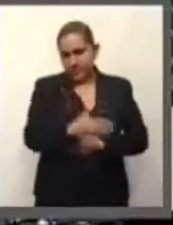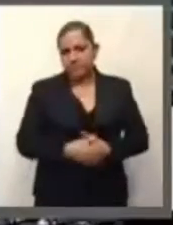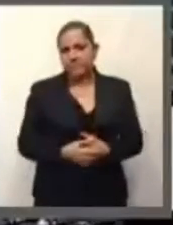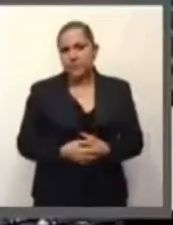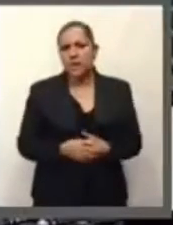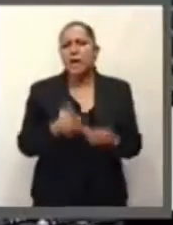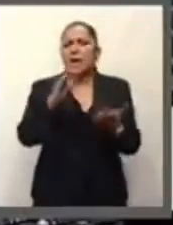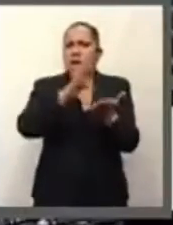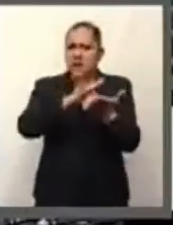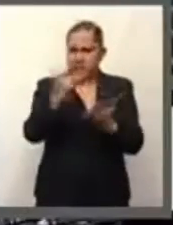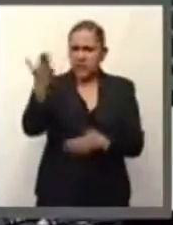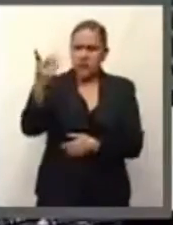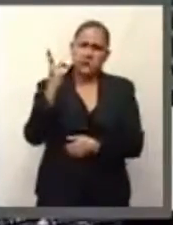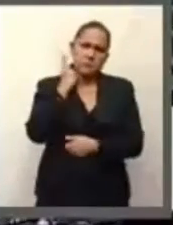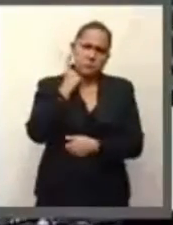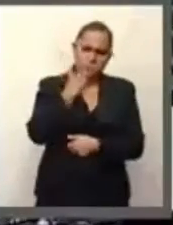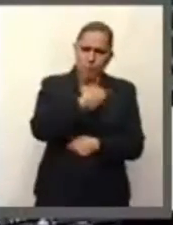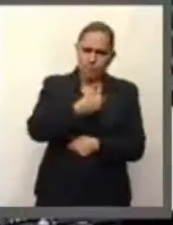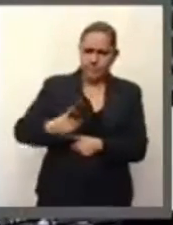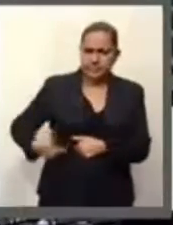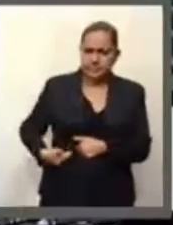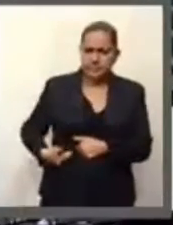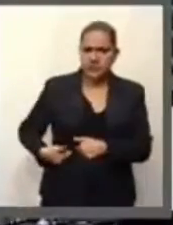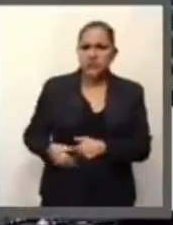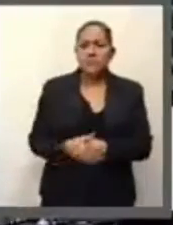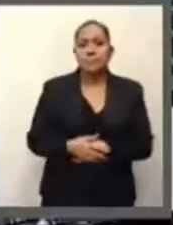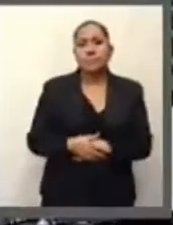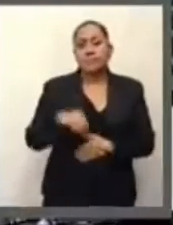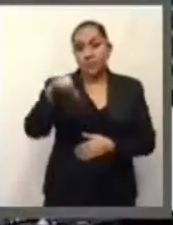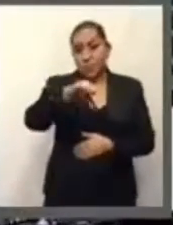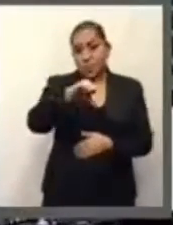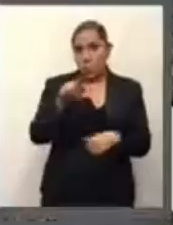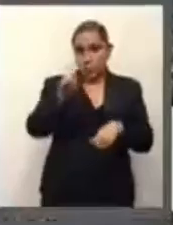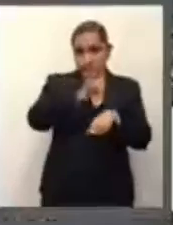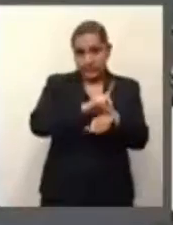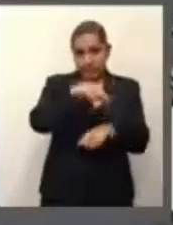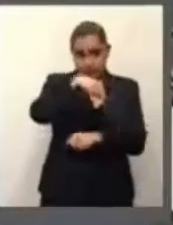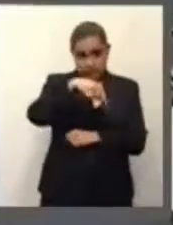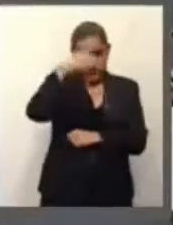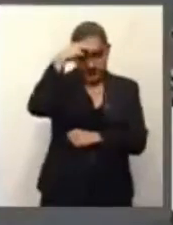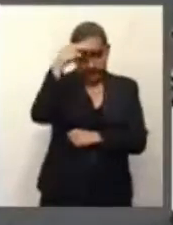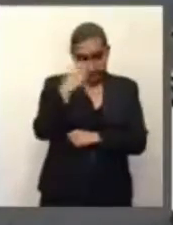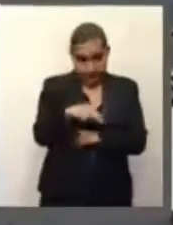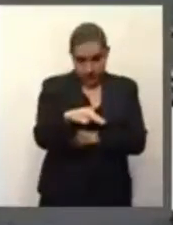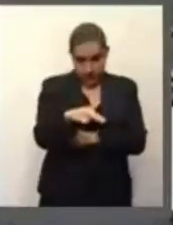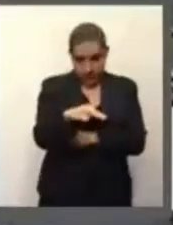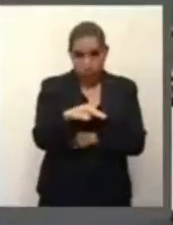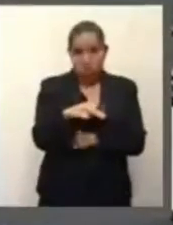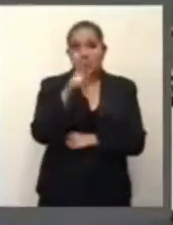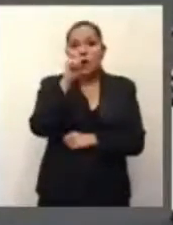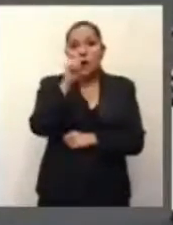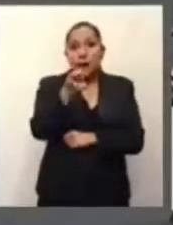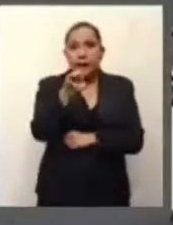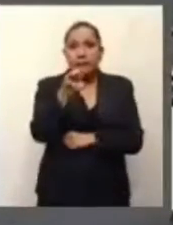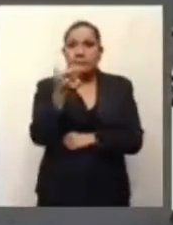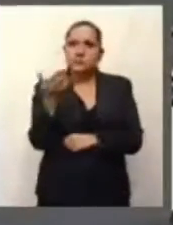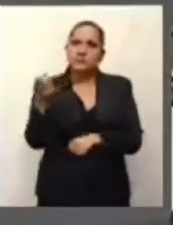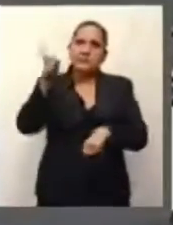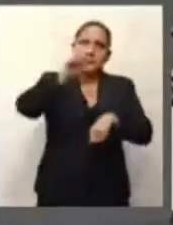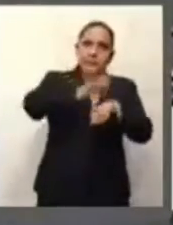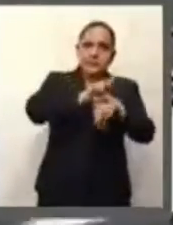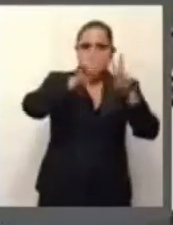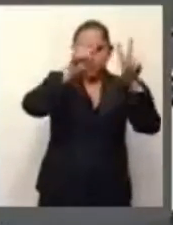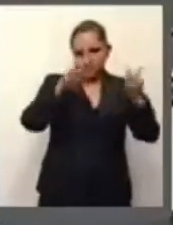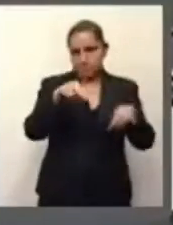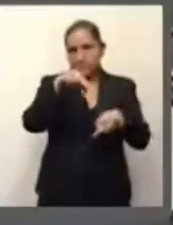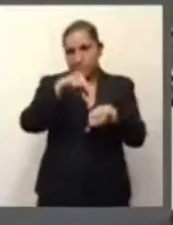Agradezco, diputado presidente. Adelante. El día de hoy en México se conmemora el Día del Médico y